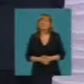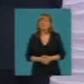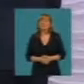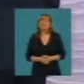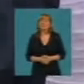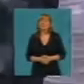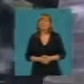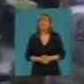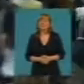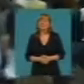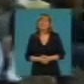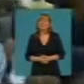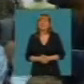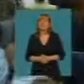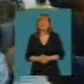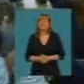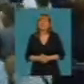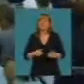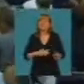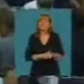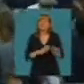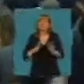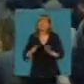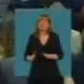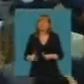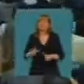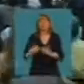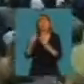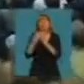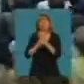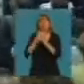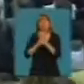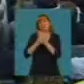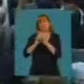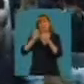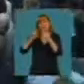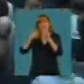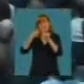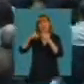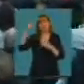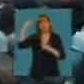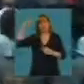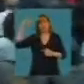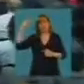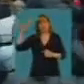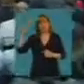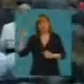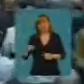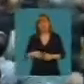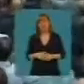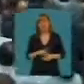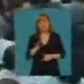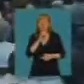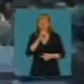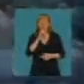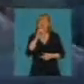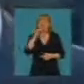Jura a continuación el señor embajador Héctor Marcos Timerman como Ministro de Relaciones Exteriores y